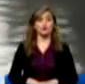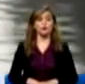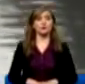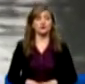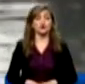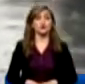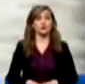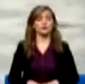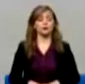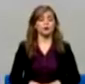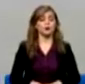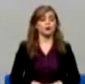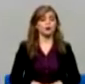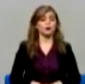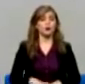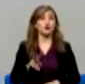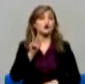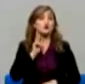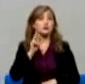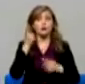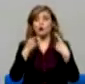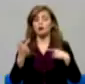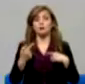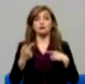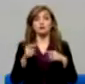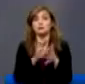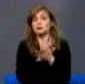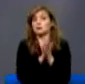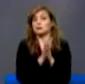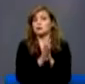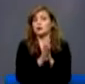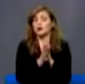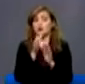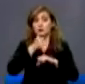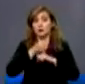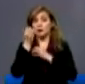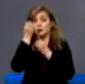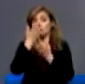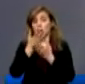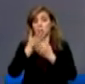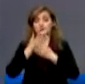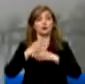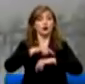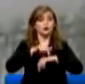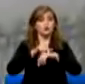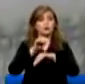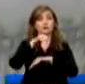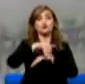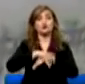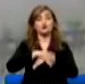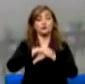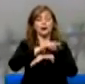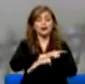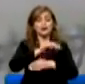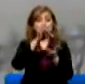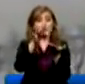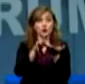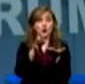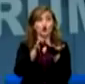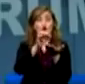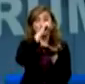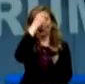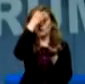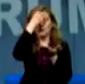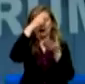Aunque no se reportó la existencia de víctimas, las autoridades reportaron que en horas de la tarde el cantón Rumiñahui quedó cubierto de granizo.